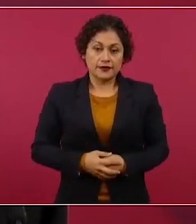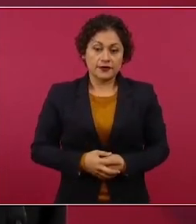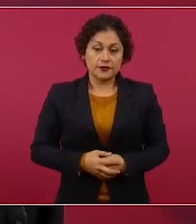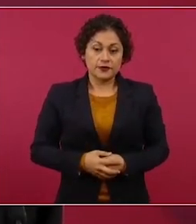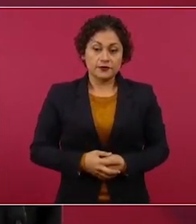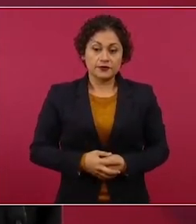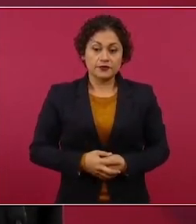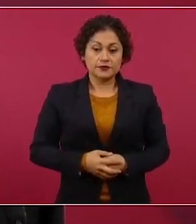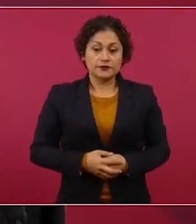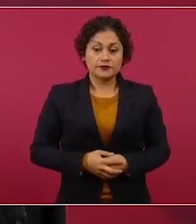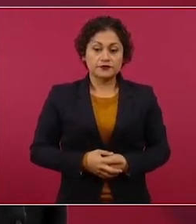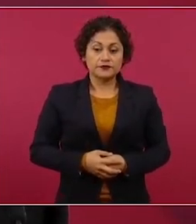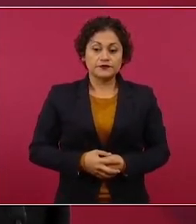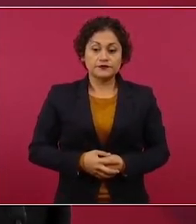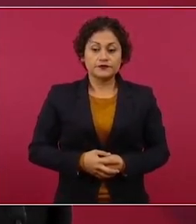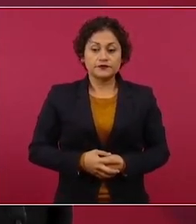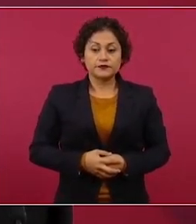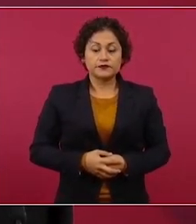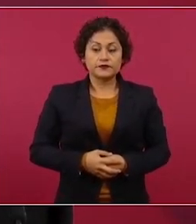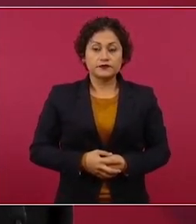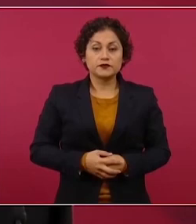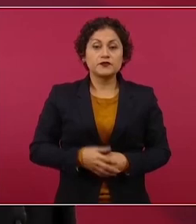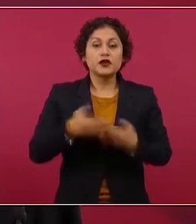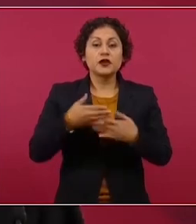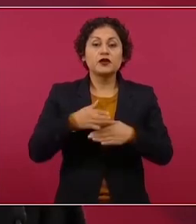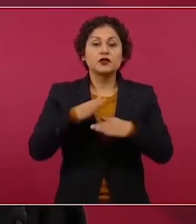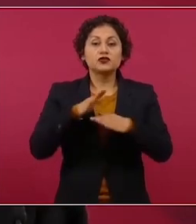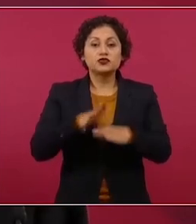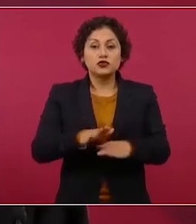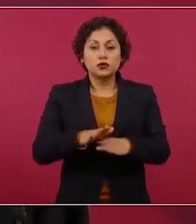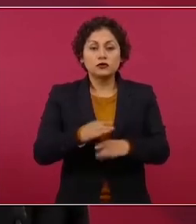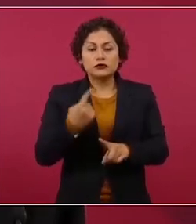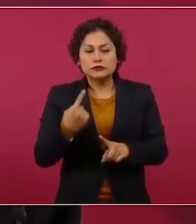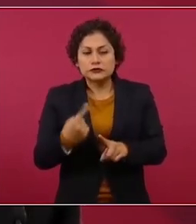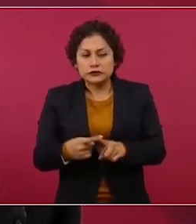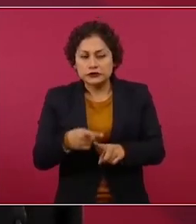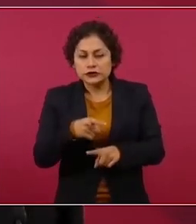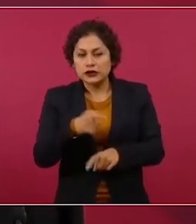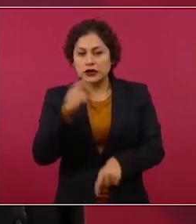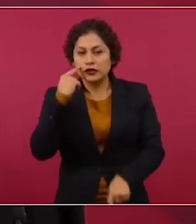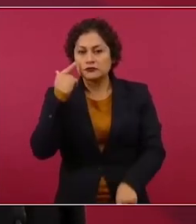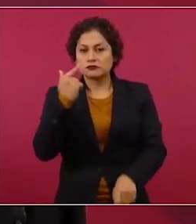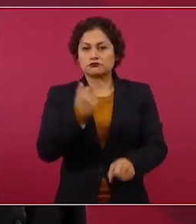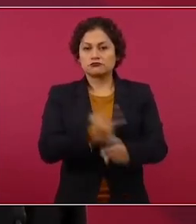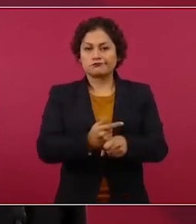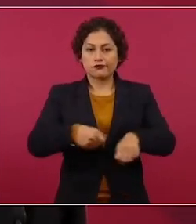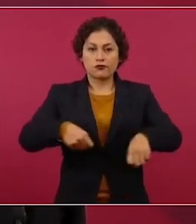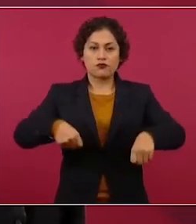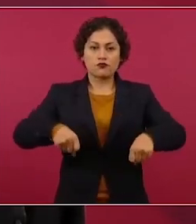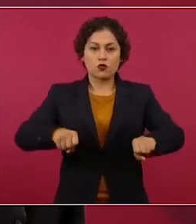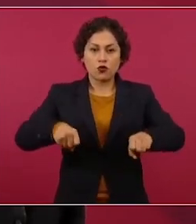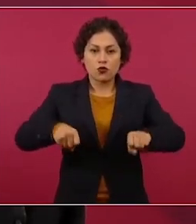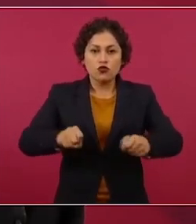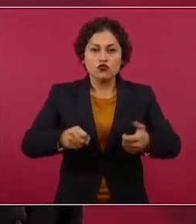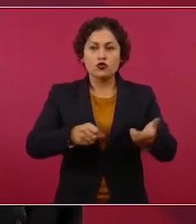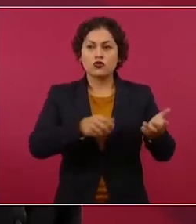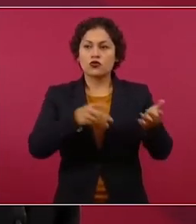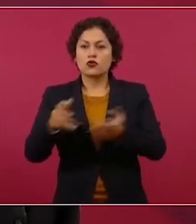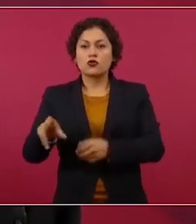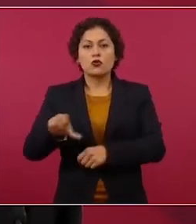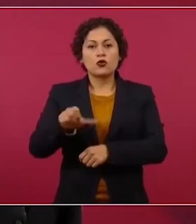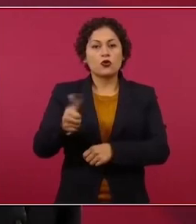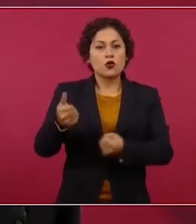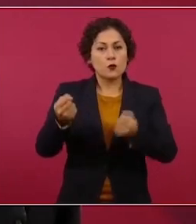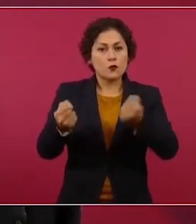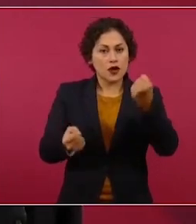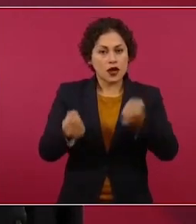la identificación de una moto, de un vehículo, y se va